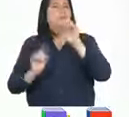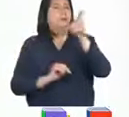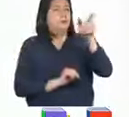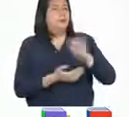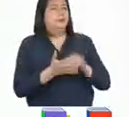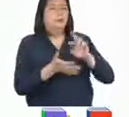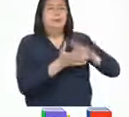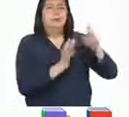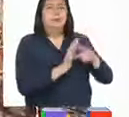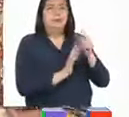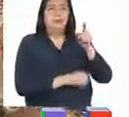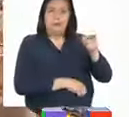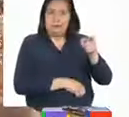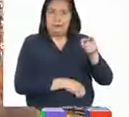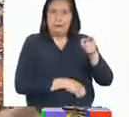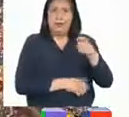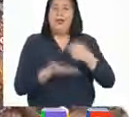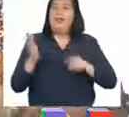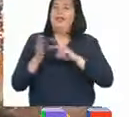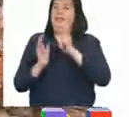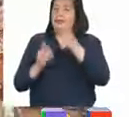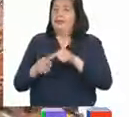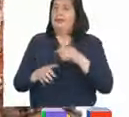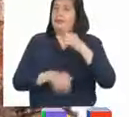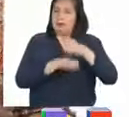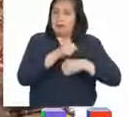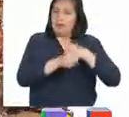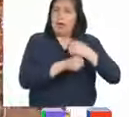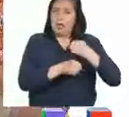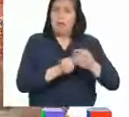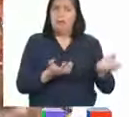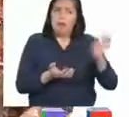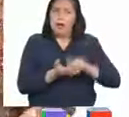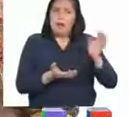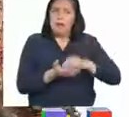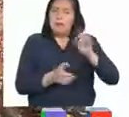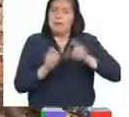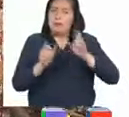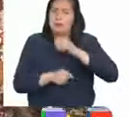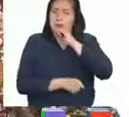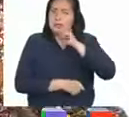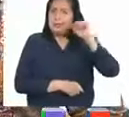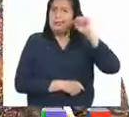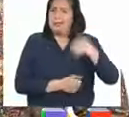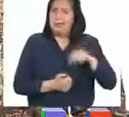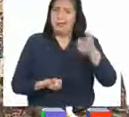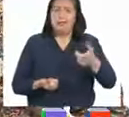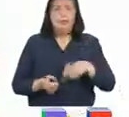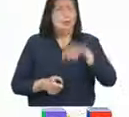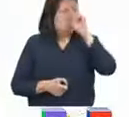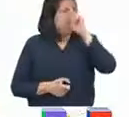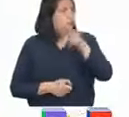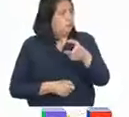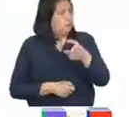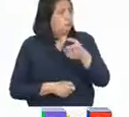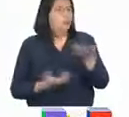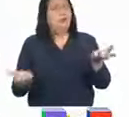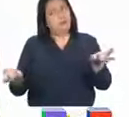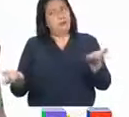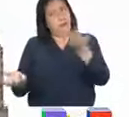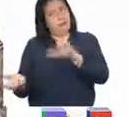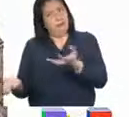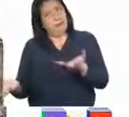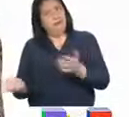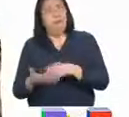¿Y eso quiere decir? Quiere decir que con el paso de los años hay cada vez más adultos mayores en la población del Perú. Es lógico,